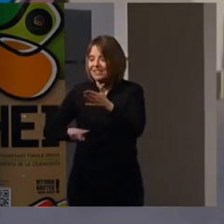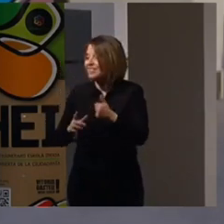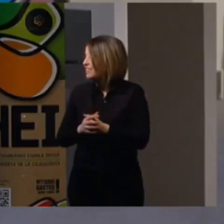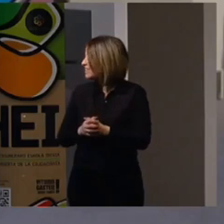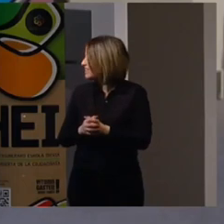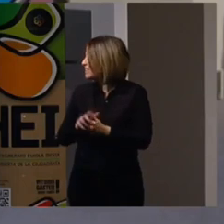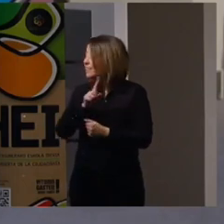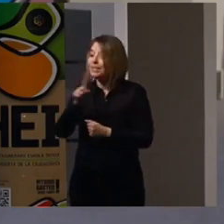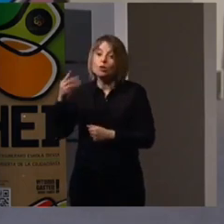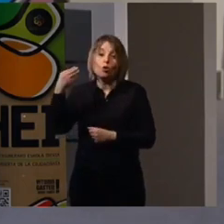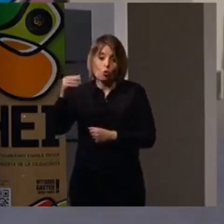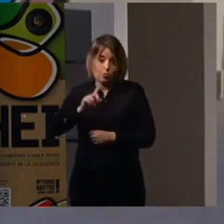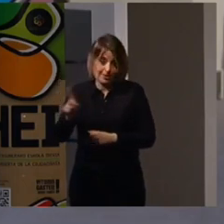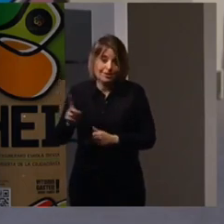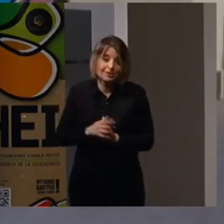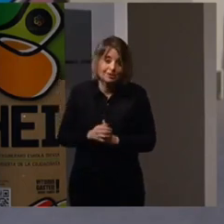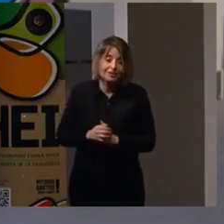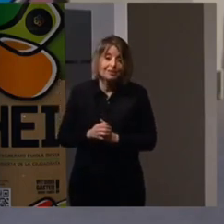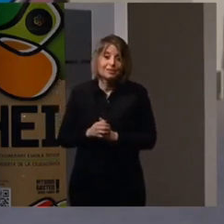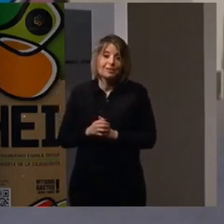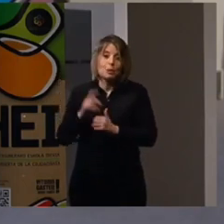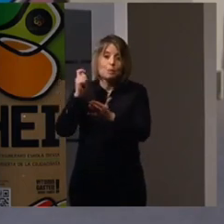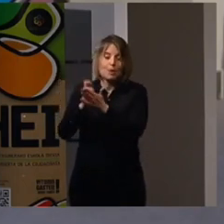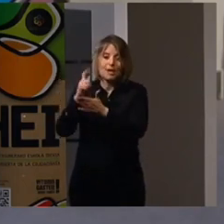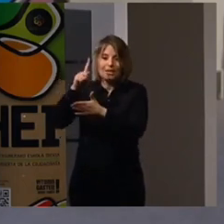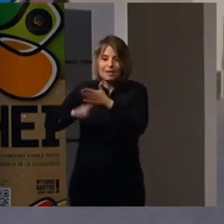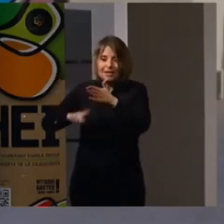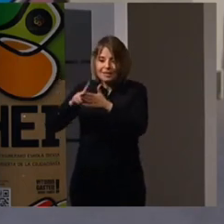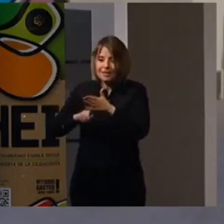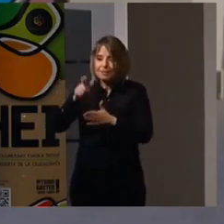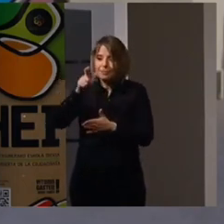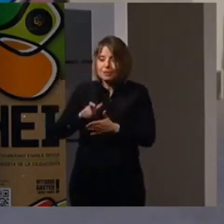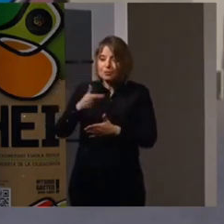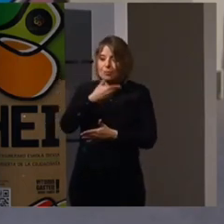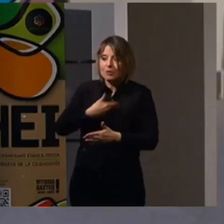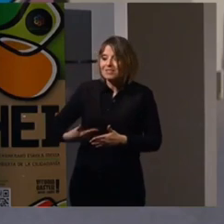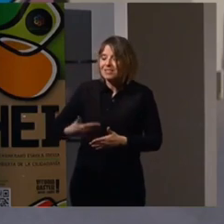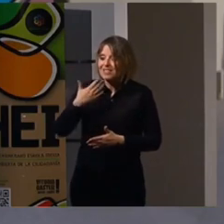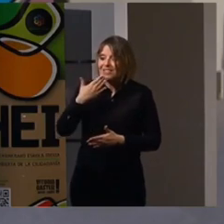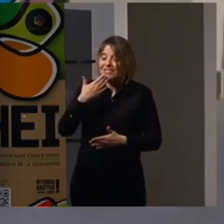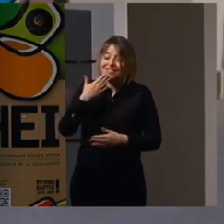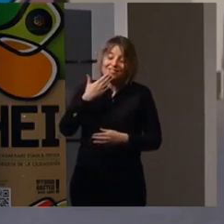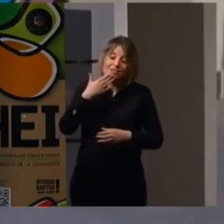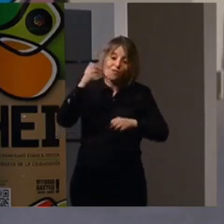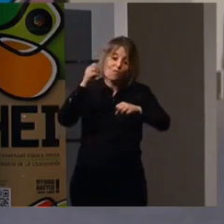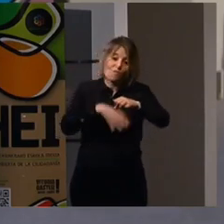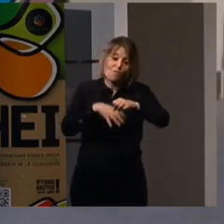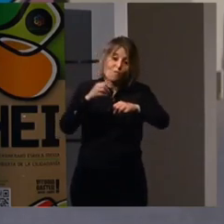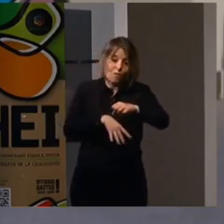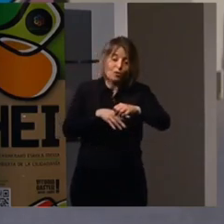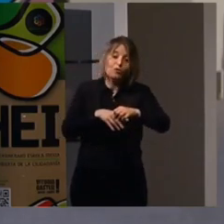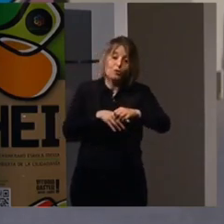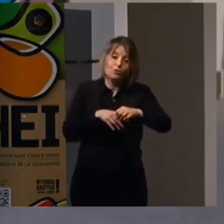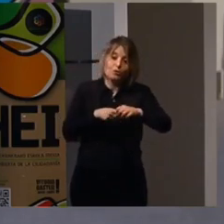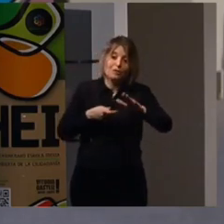habitualmente... Y de no tan jóvenes, que los caseros, si no son grandes fondos de inversión, que sería